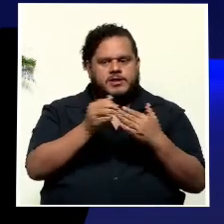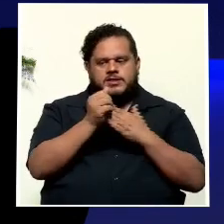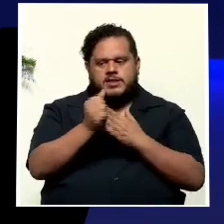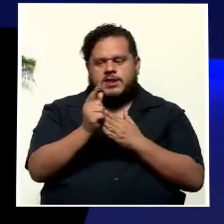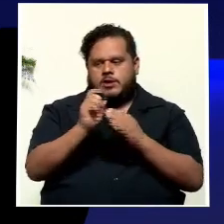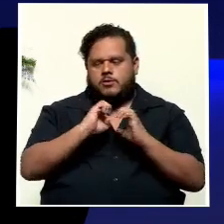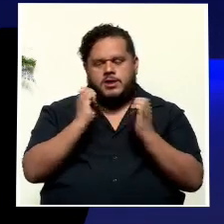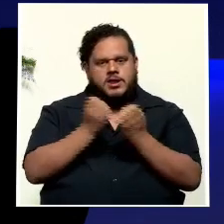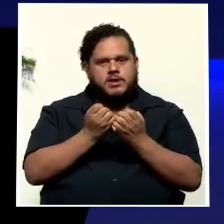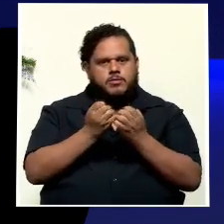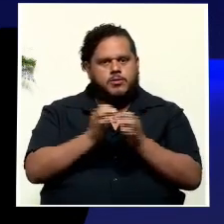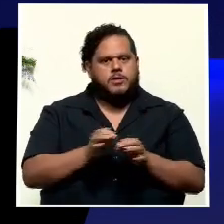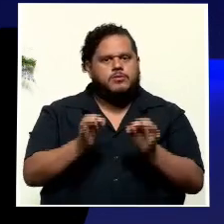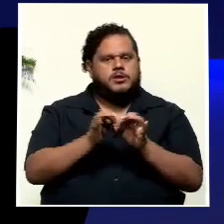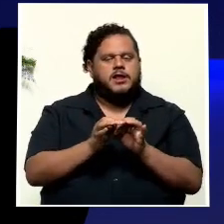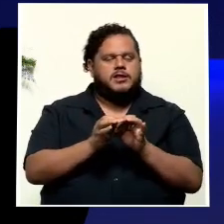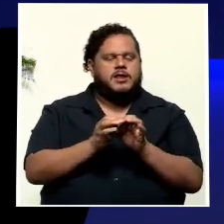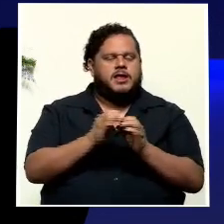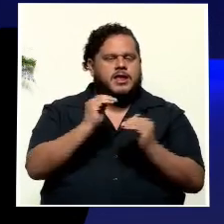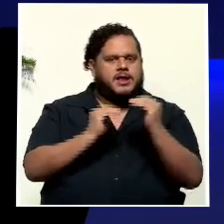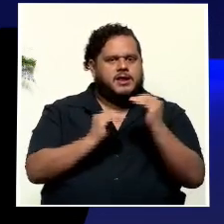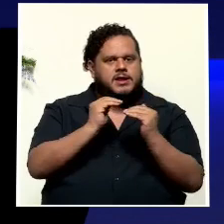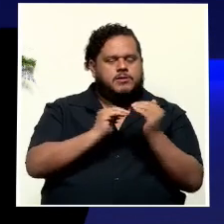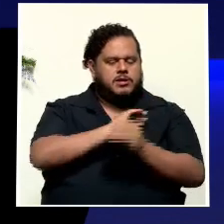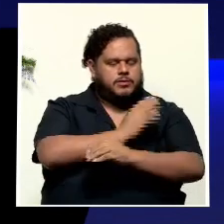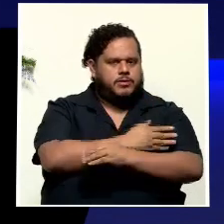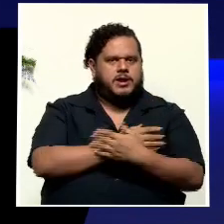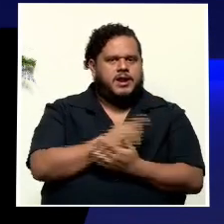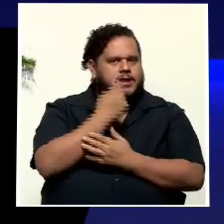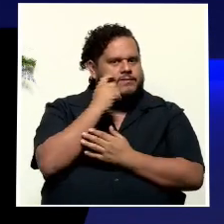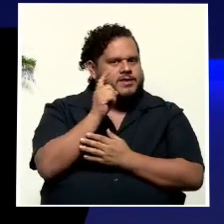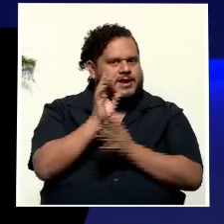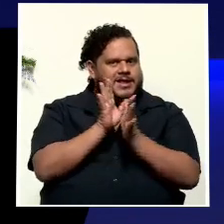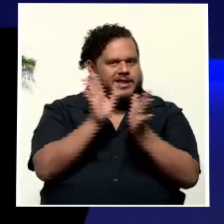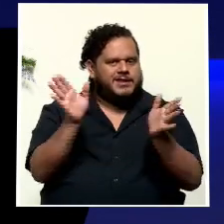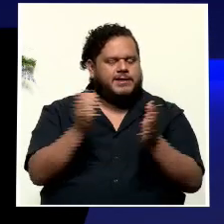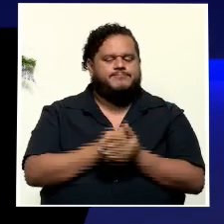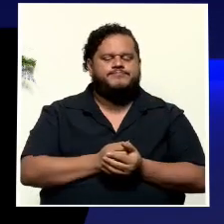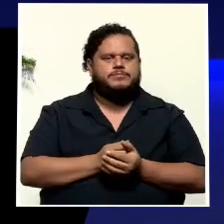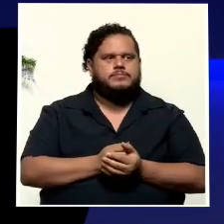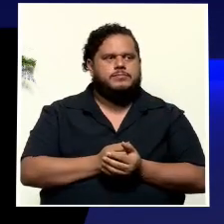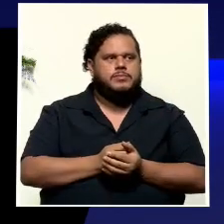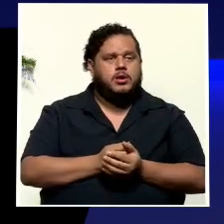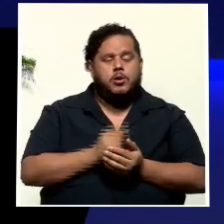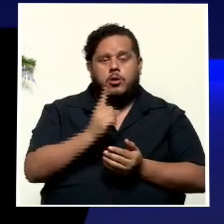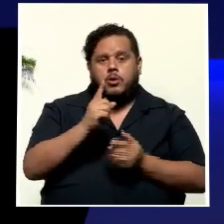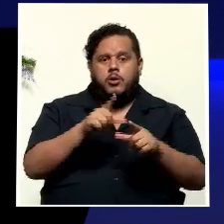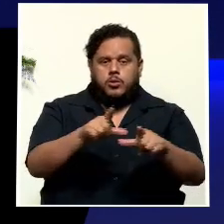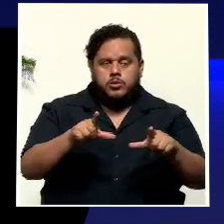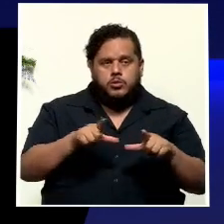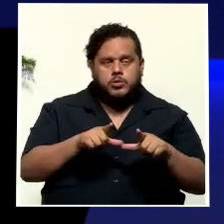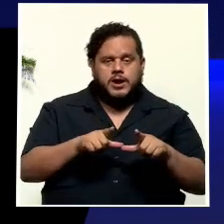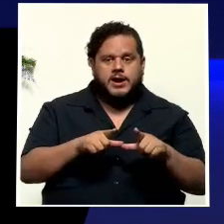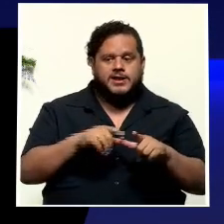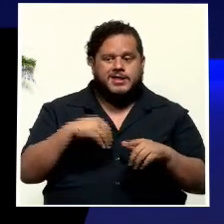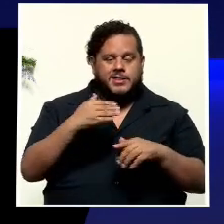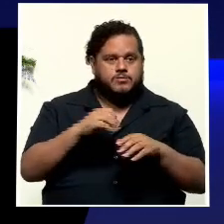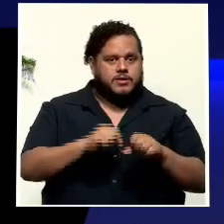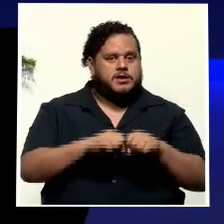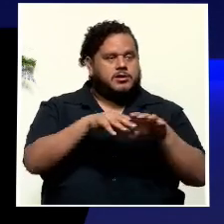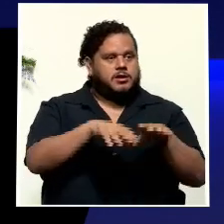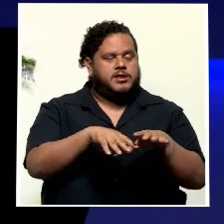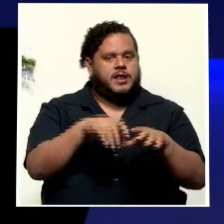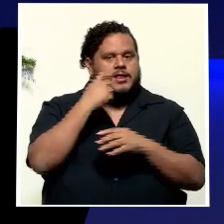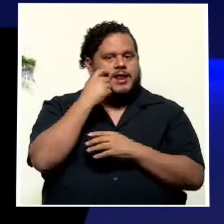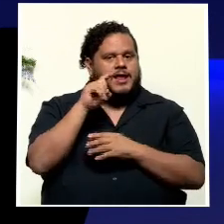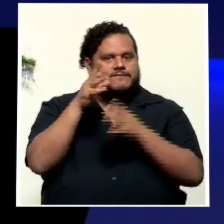clave en el equilibrio del poder: la Fiscalía General. Un puesto que, tras la renuncia de la fiscala